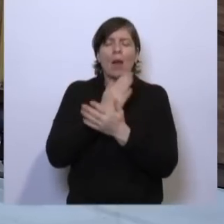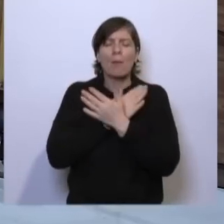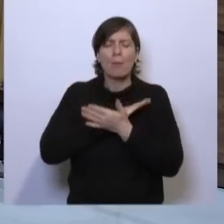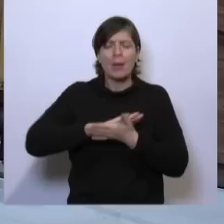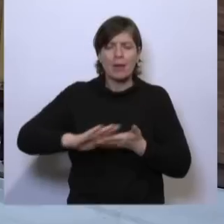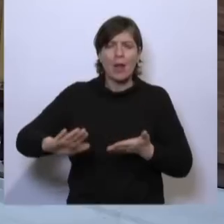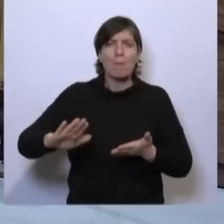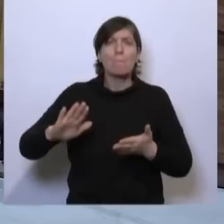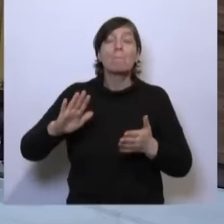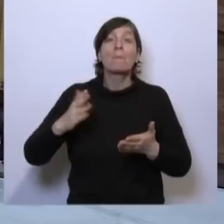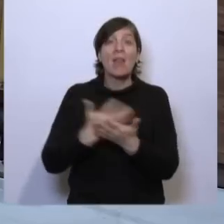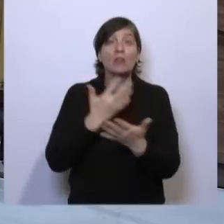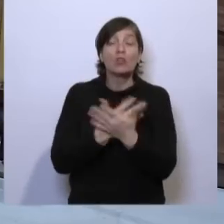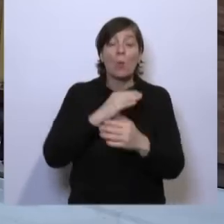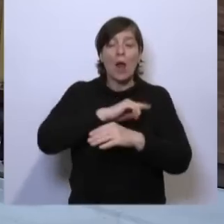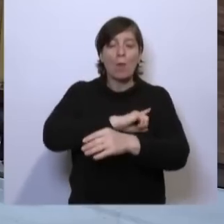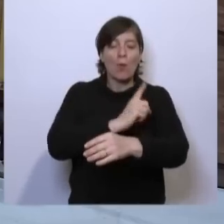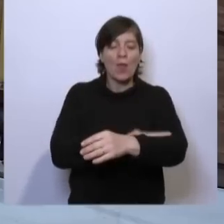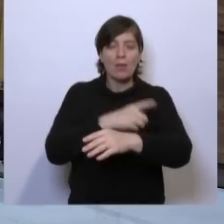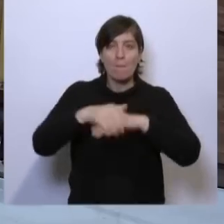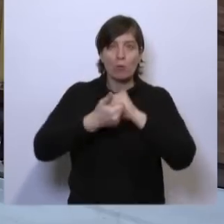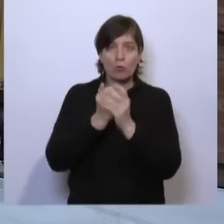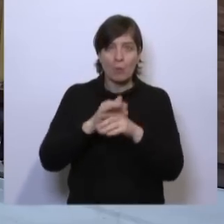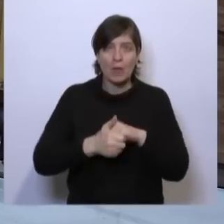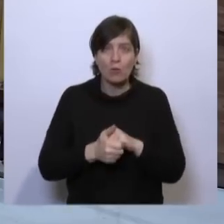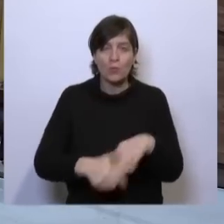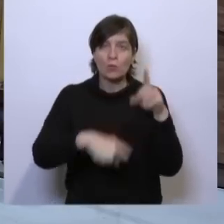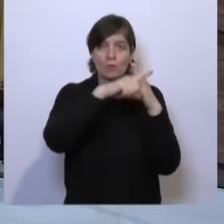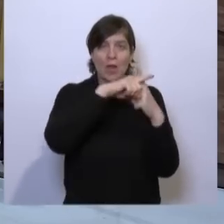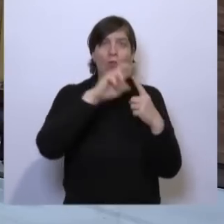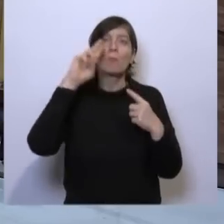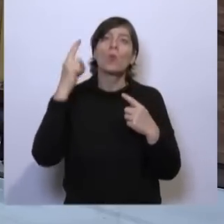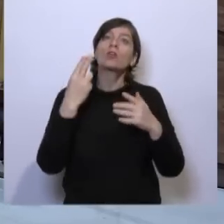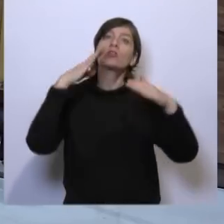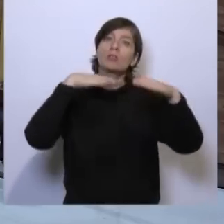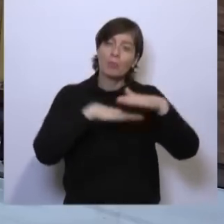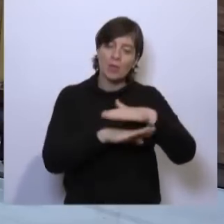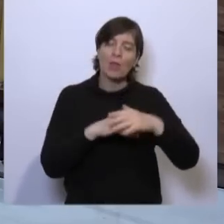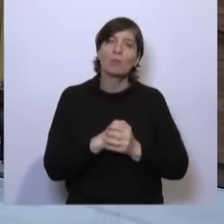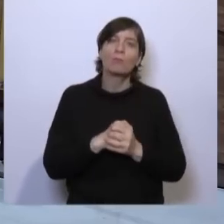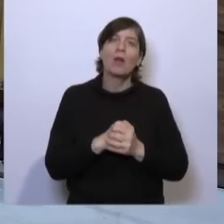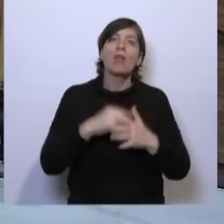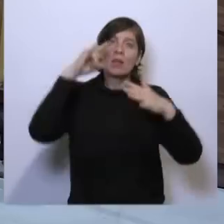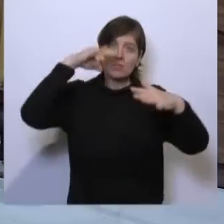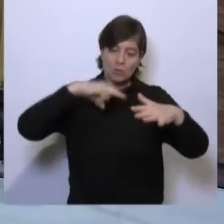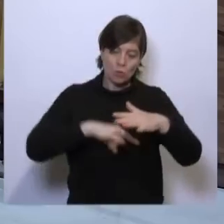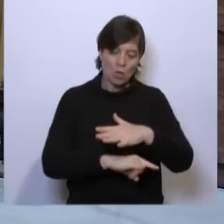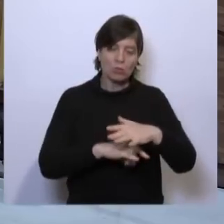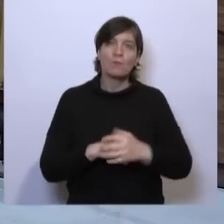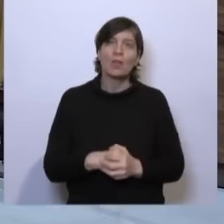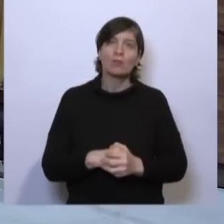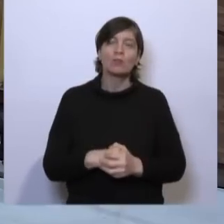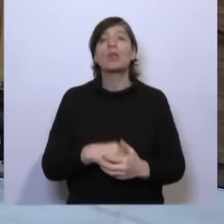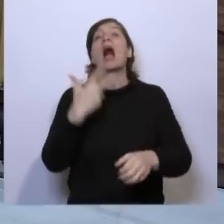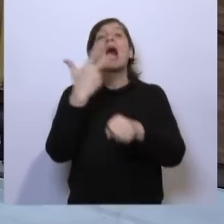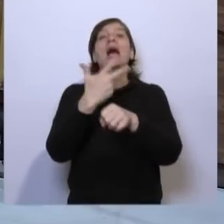Virgen, padeció bajo el poder de Poncio Pilato, fue crucificado, muerto y sepultado, descendió a